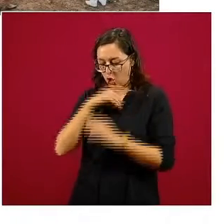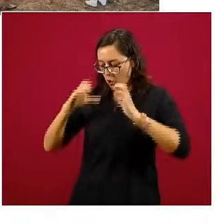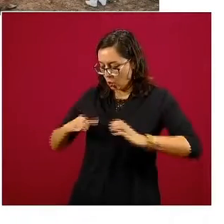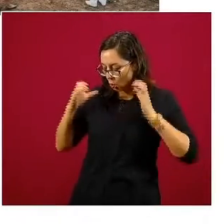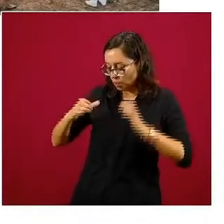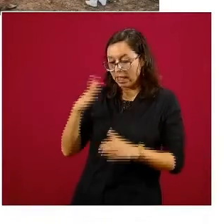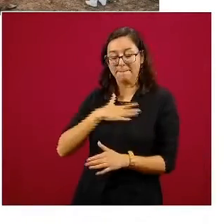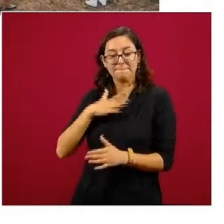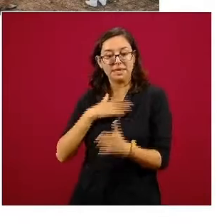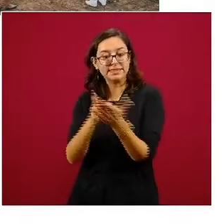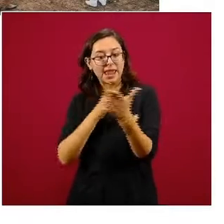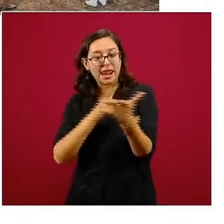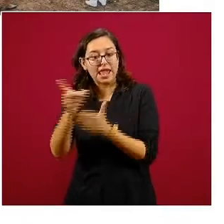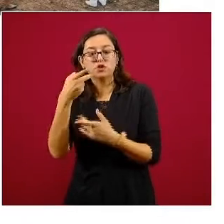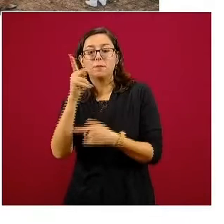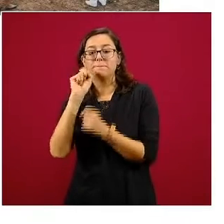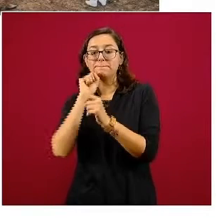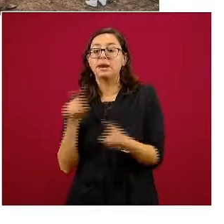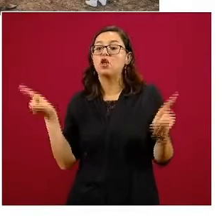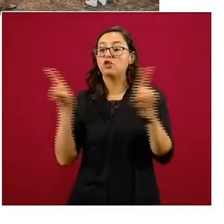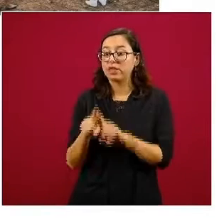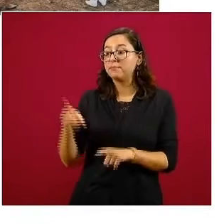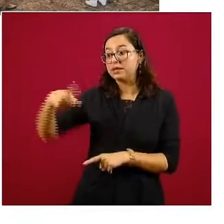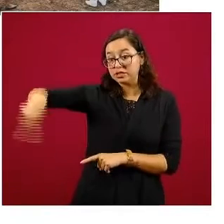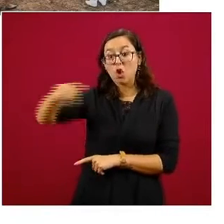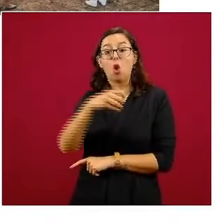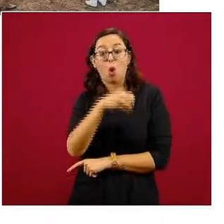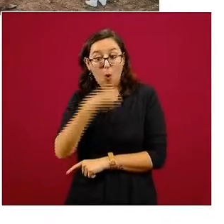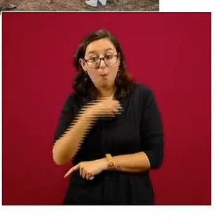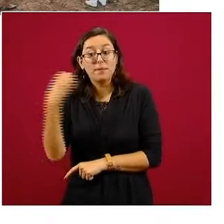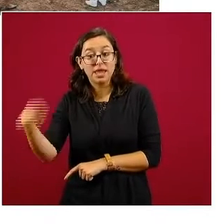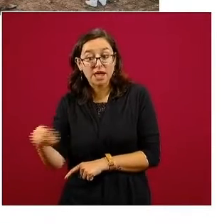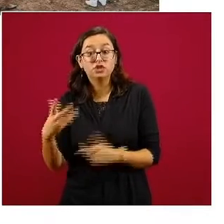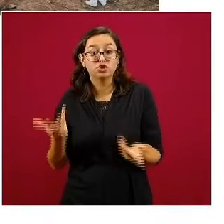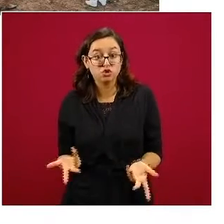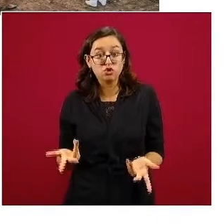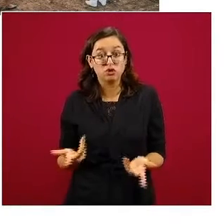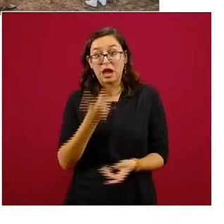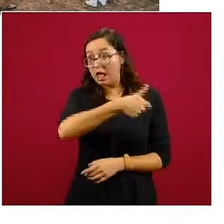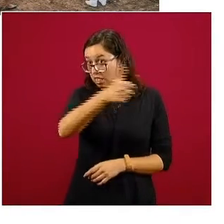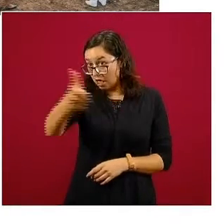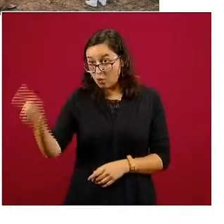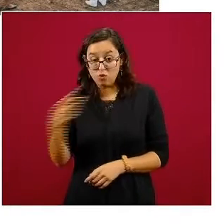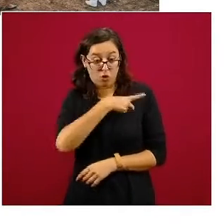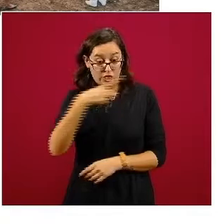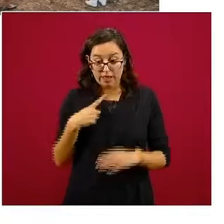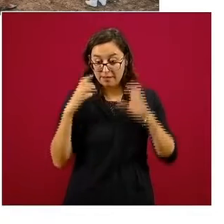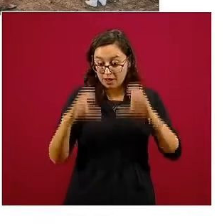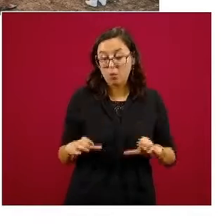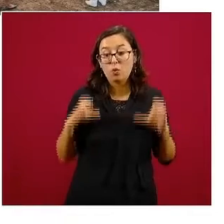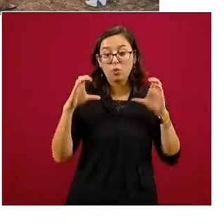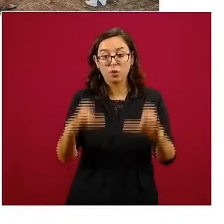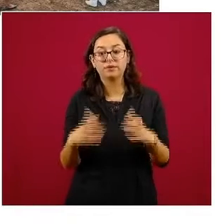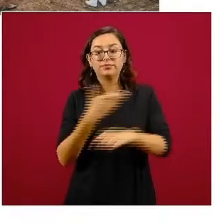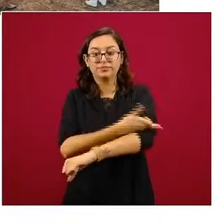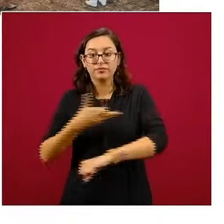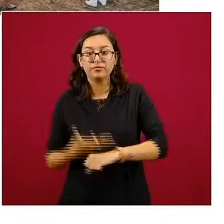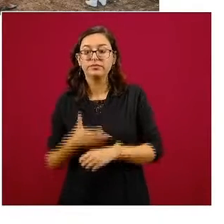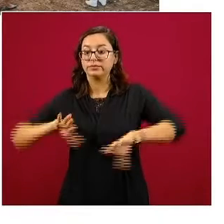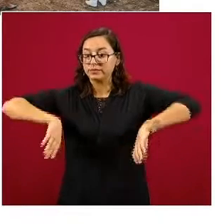en la lista, Tabasco, Colima, Baja California, y después ya aparece Puebla, 50% de